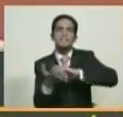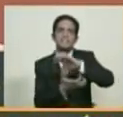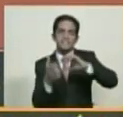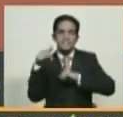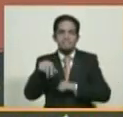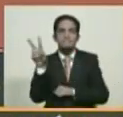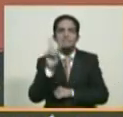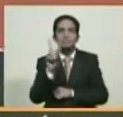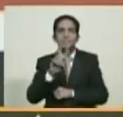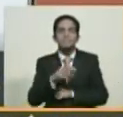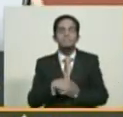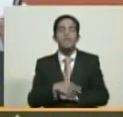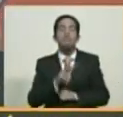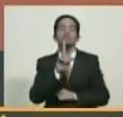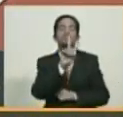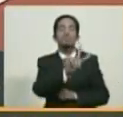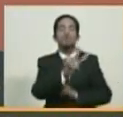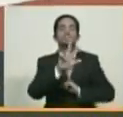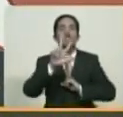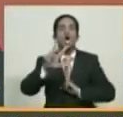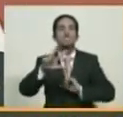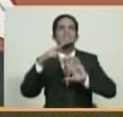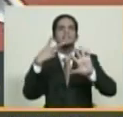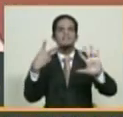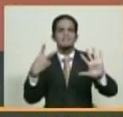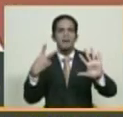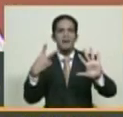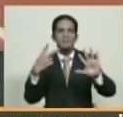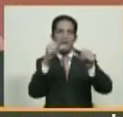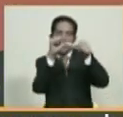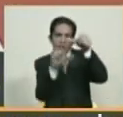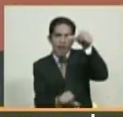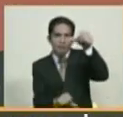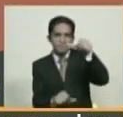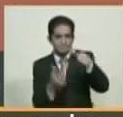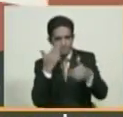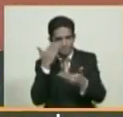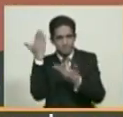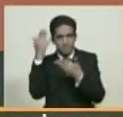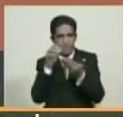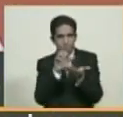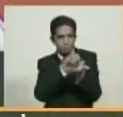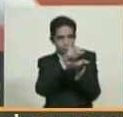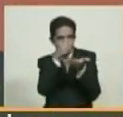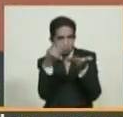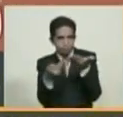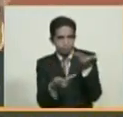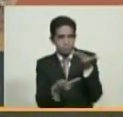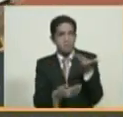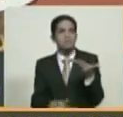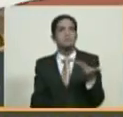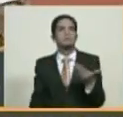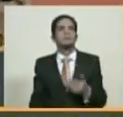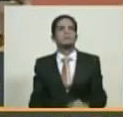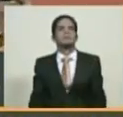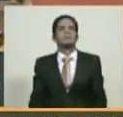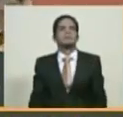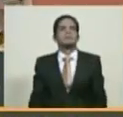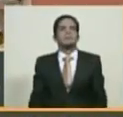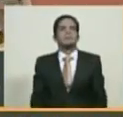Venezuela, 287 declaraciones. Aquí están, contadas una a